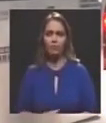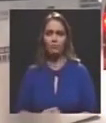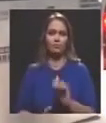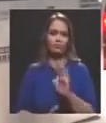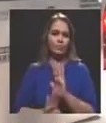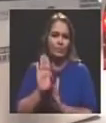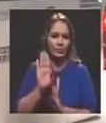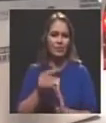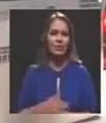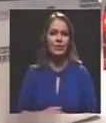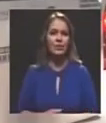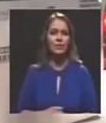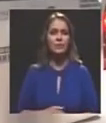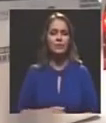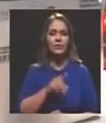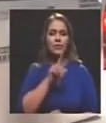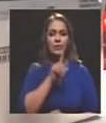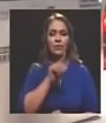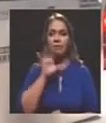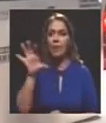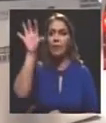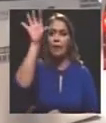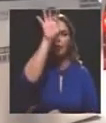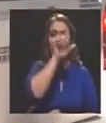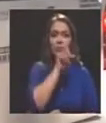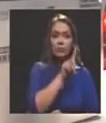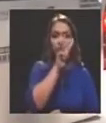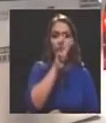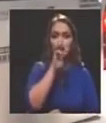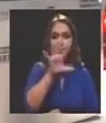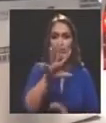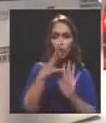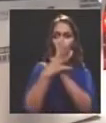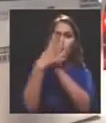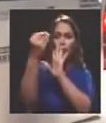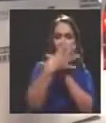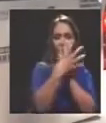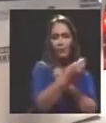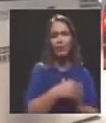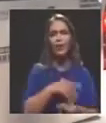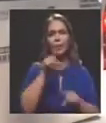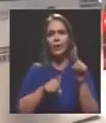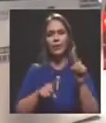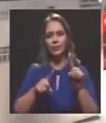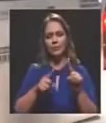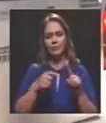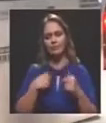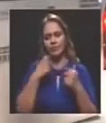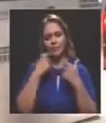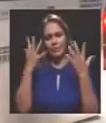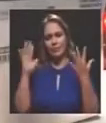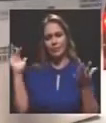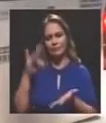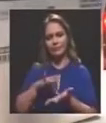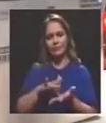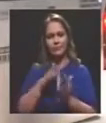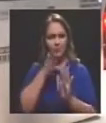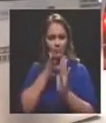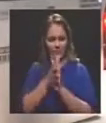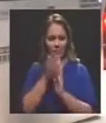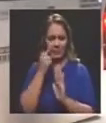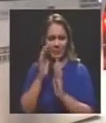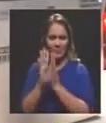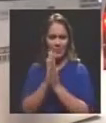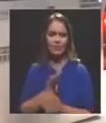además 185 países replicaron esta novela. Hablamos con algunos de los actores que llegaron hasta acá, hasta la clínica Country, y eso fue lo